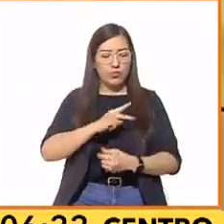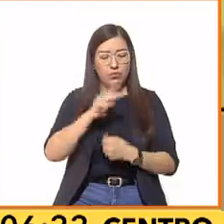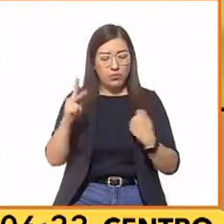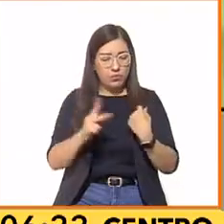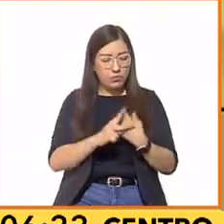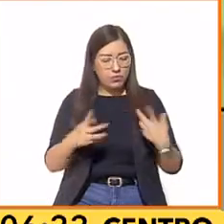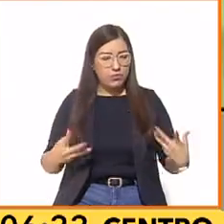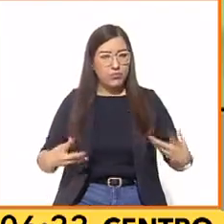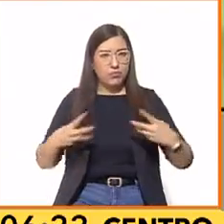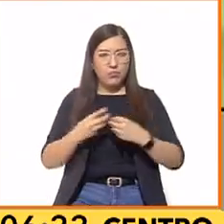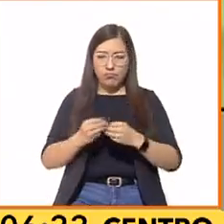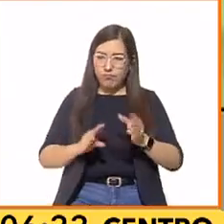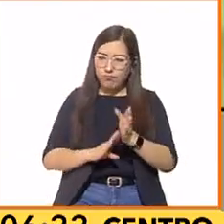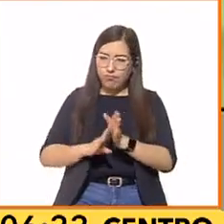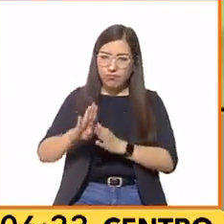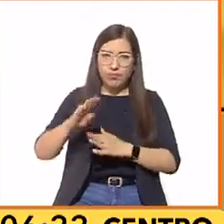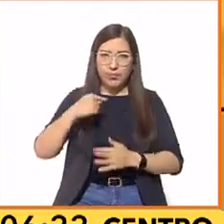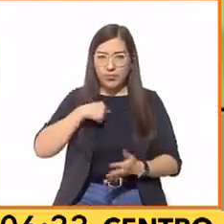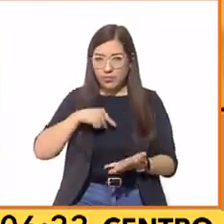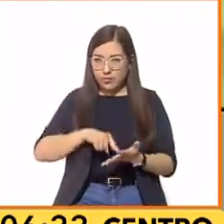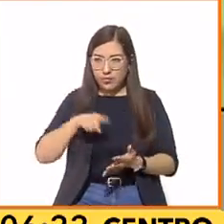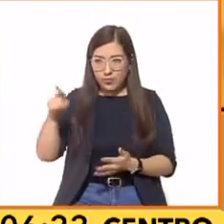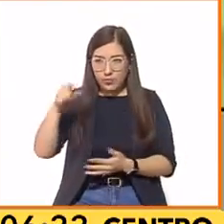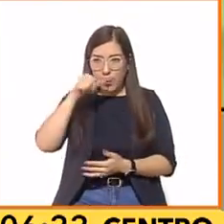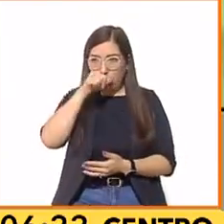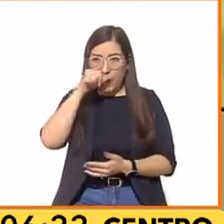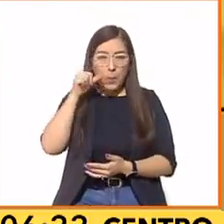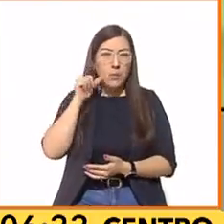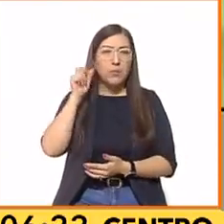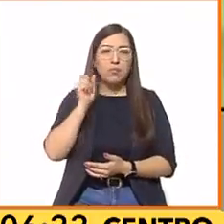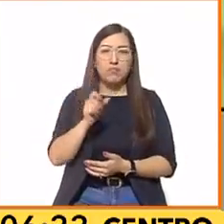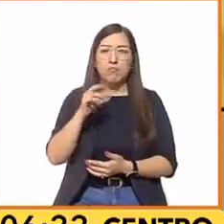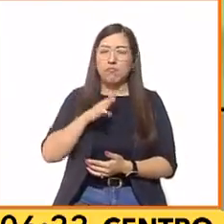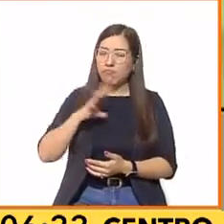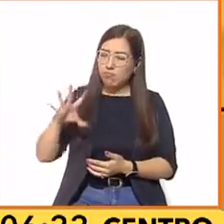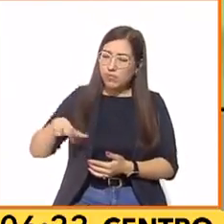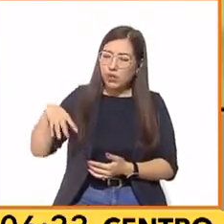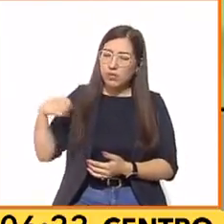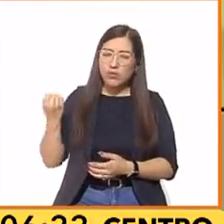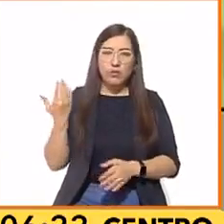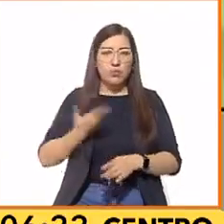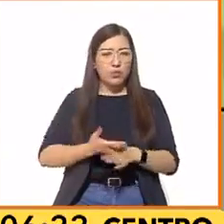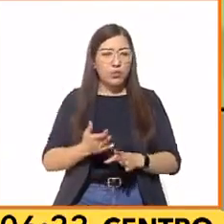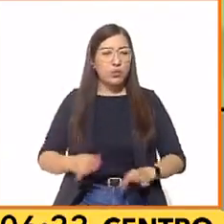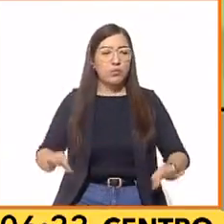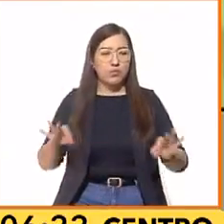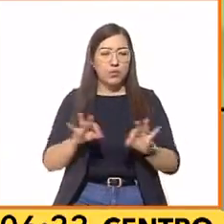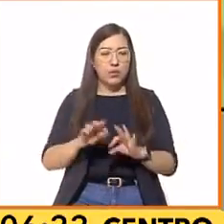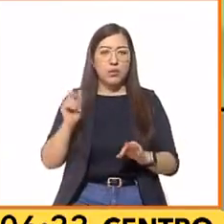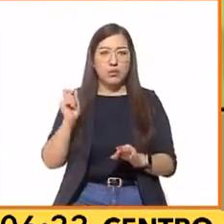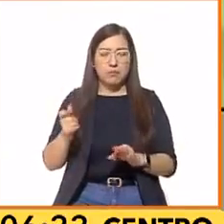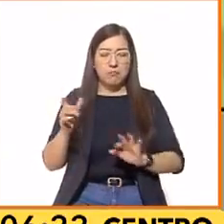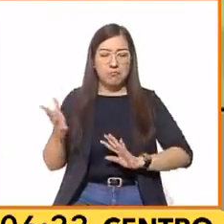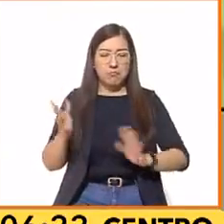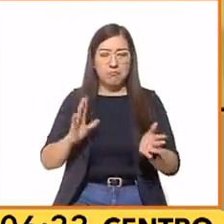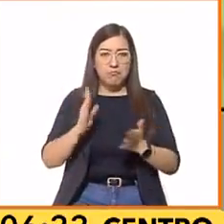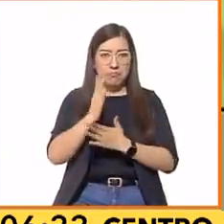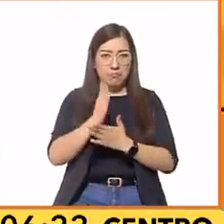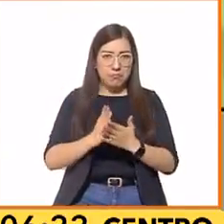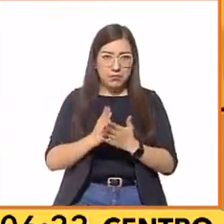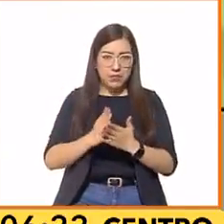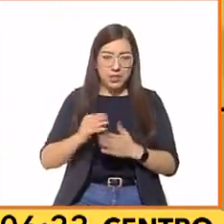que Juárez representa este esfuerzo extraordinario de mediados del siglo